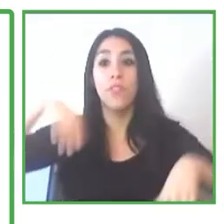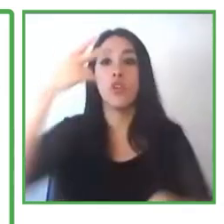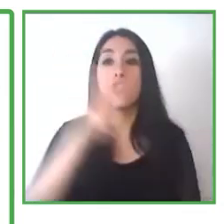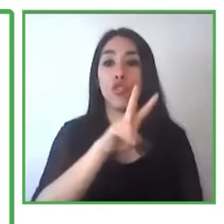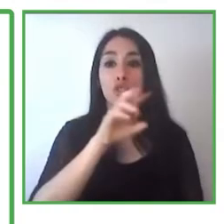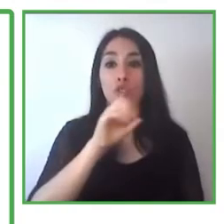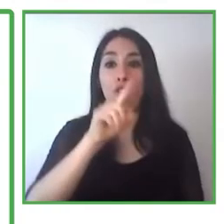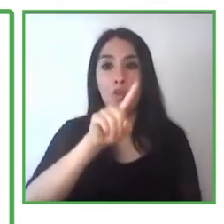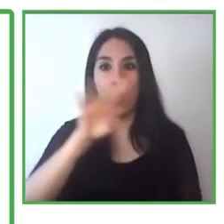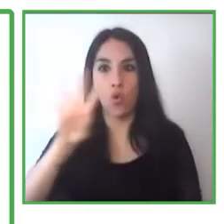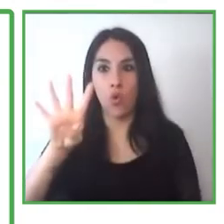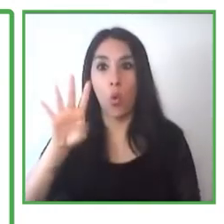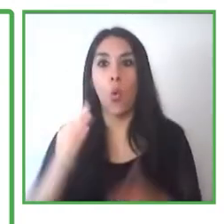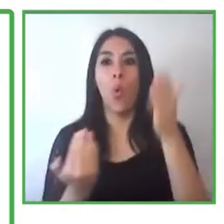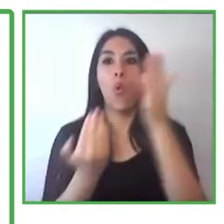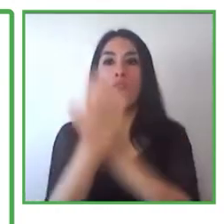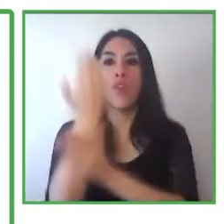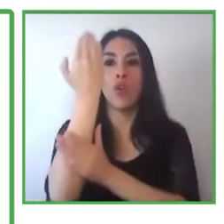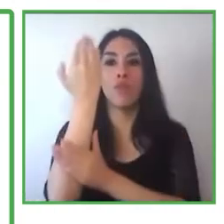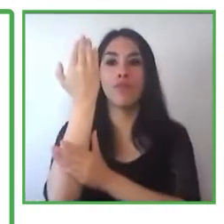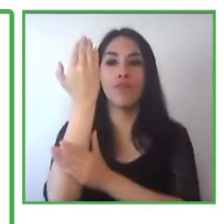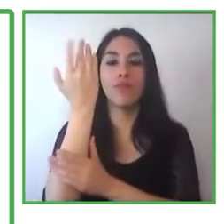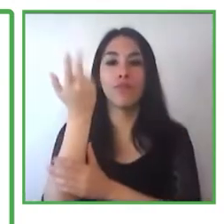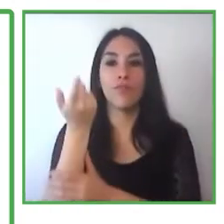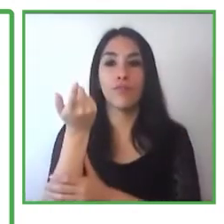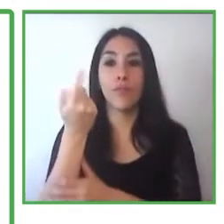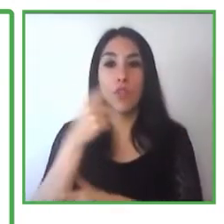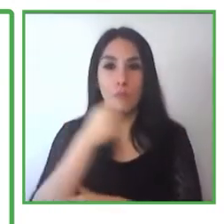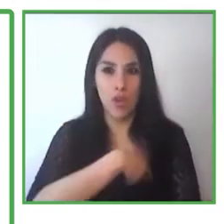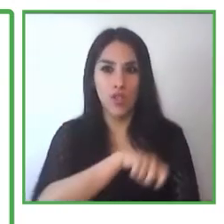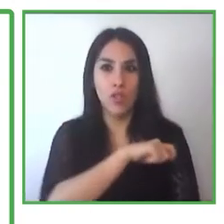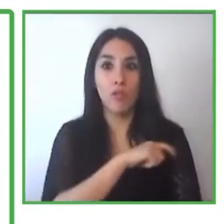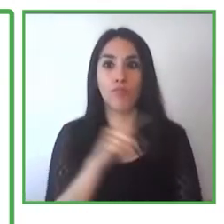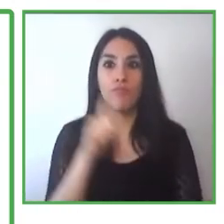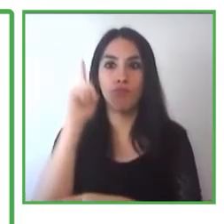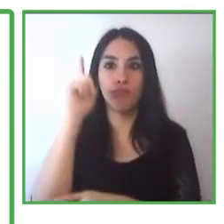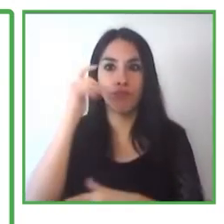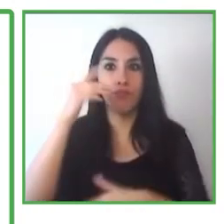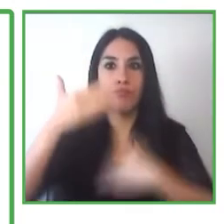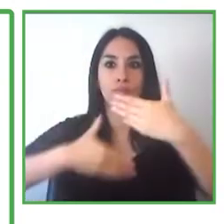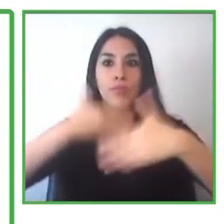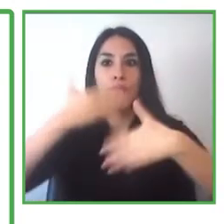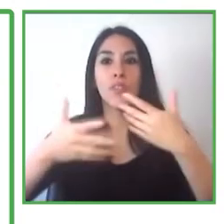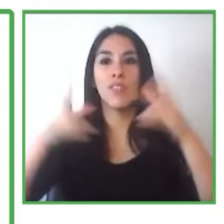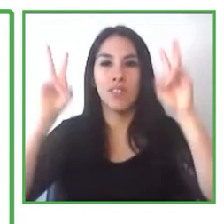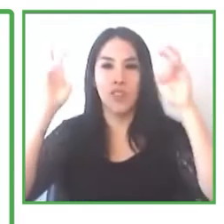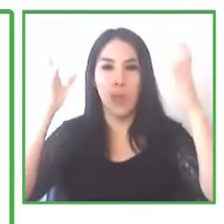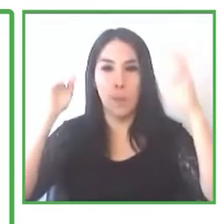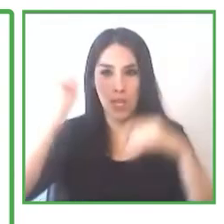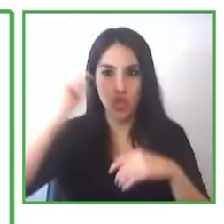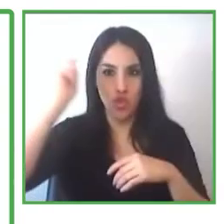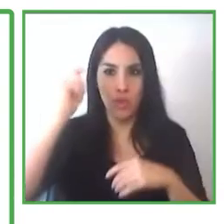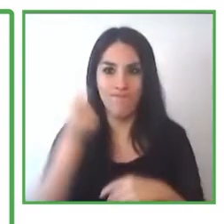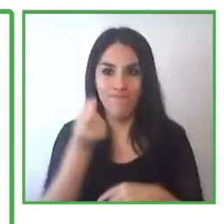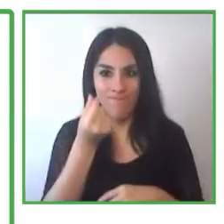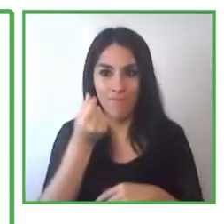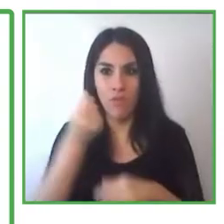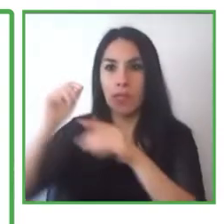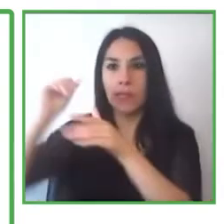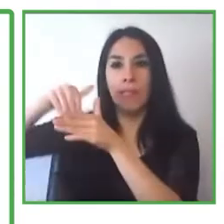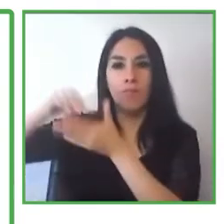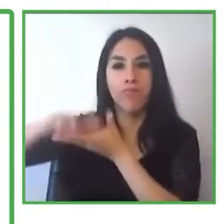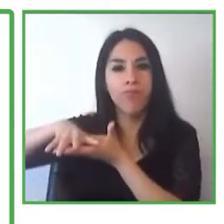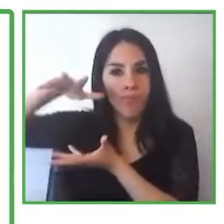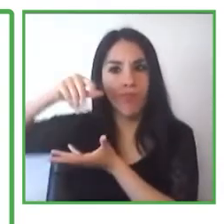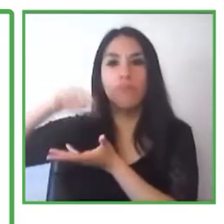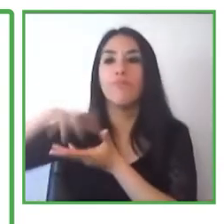la Caja se transformó en Fundación La Caixa, en la Fundación. La Fundación, a través de Criteria Caixa, gestiona